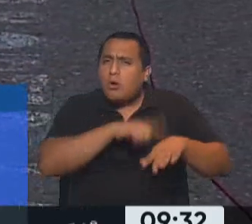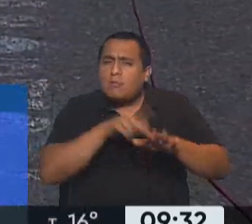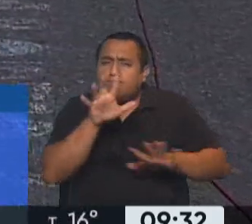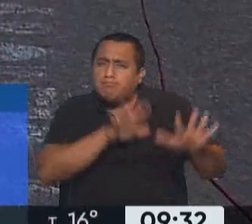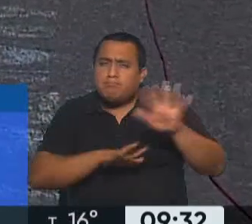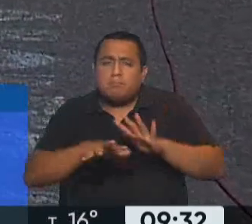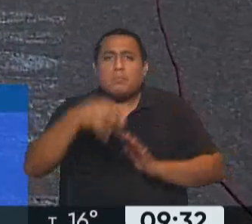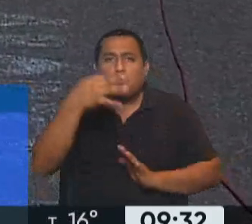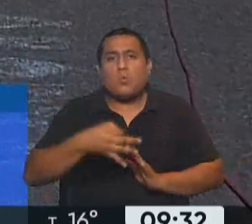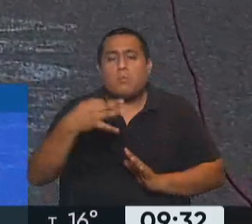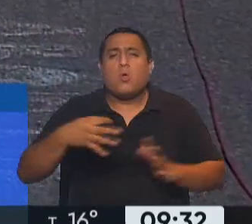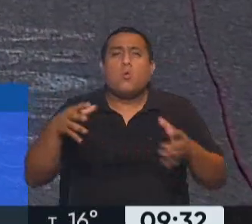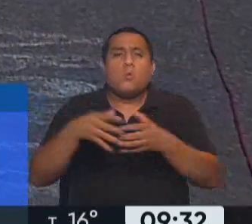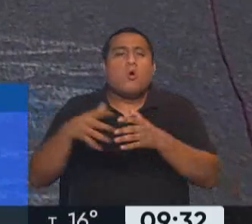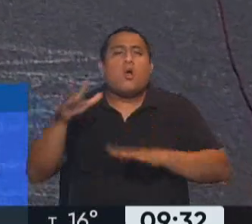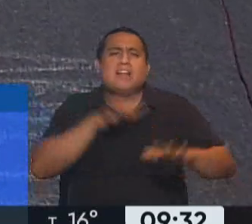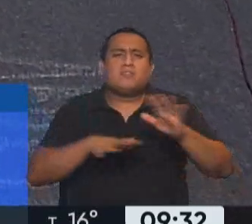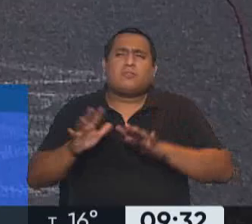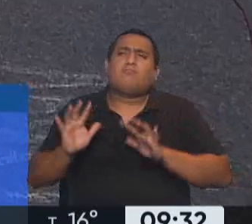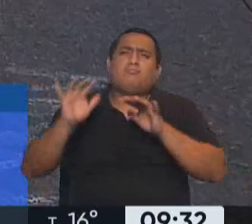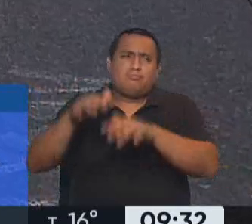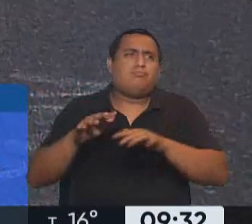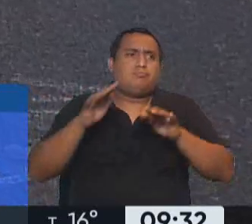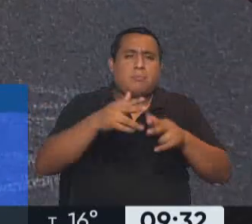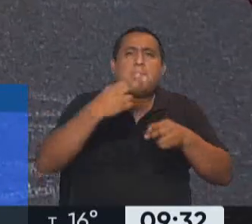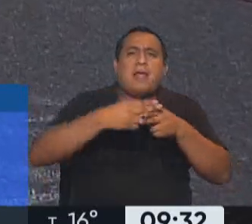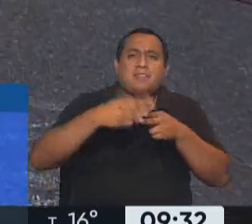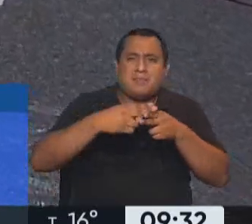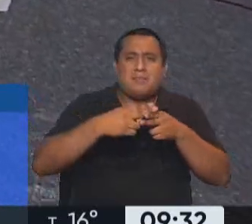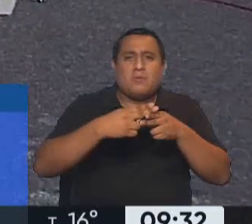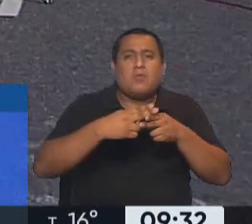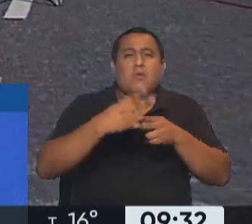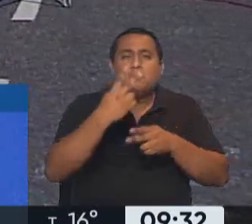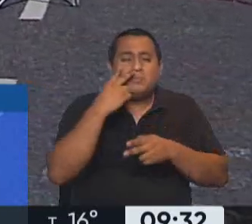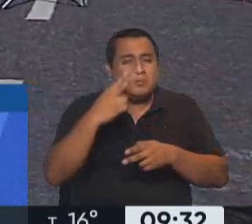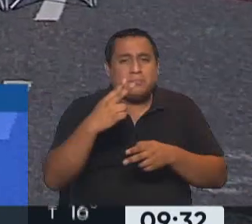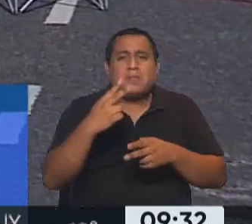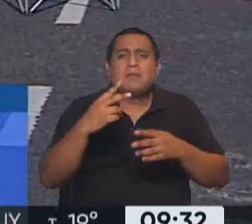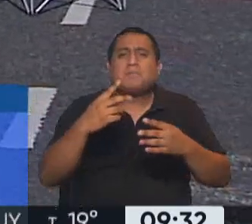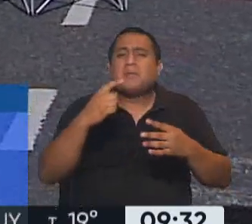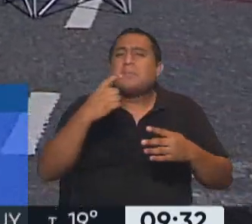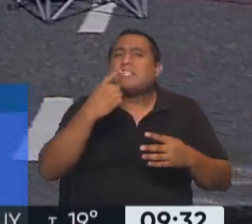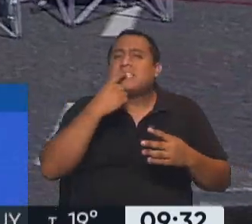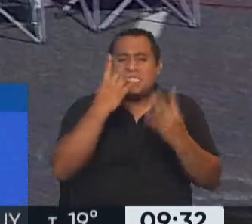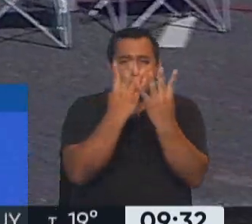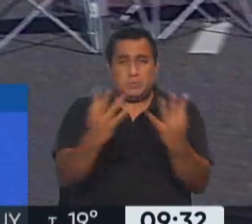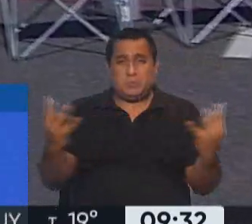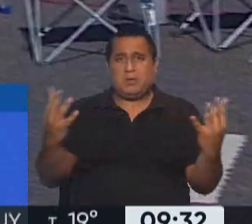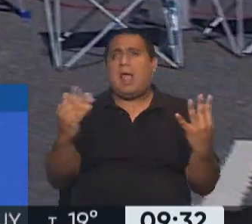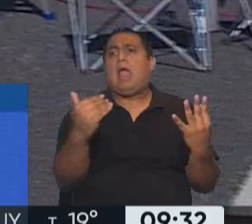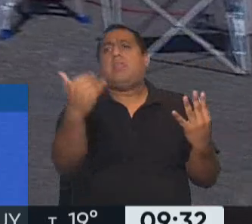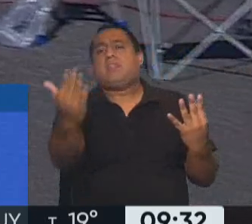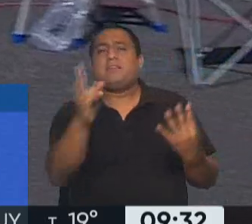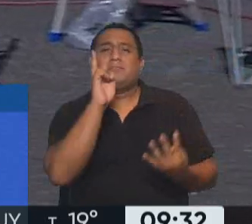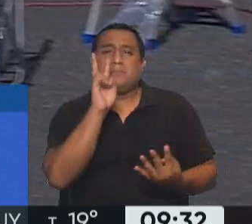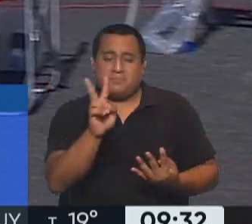las organizaciones a la plaza de los 2 congresos, los podemos ver, los podemos escuchar, detrás del vallado nosotros, por supuesto, pero con la